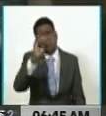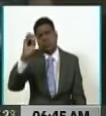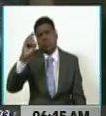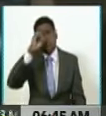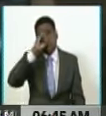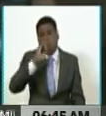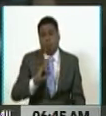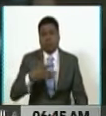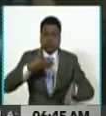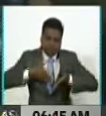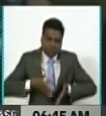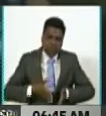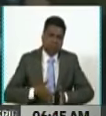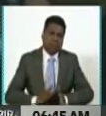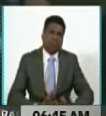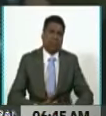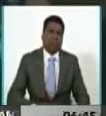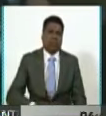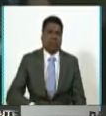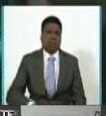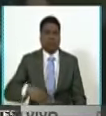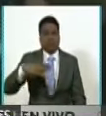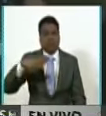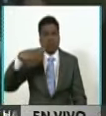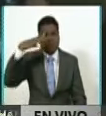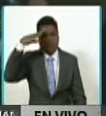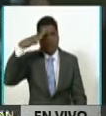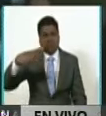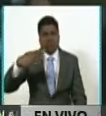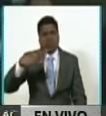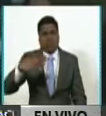general del pueblo soberano Ezequiel Zamora.